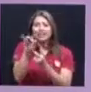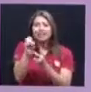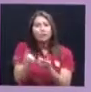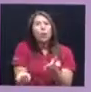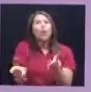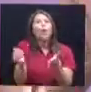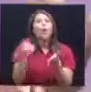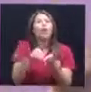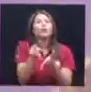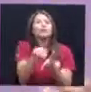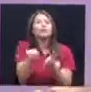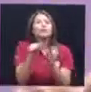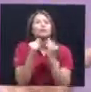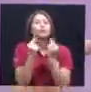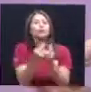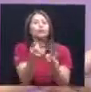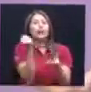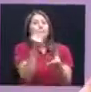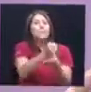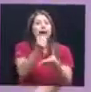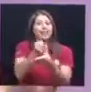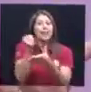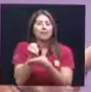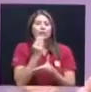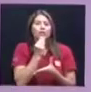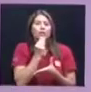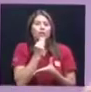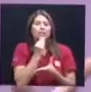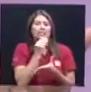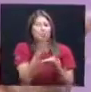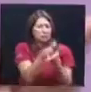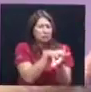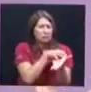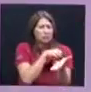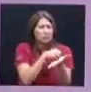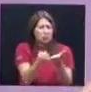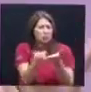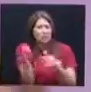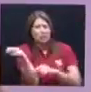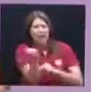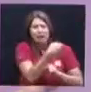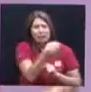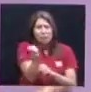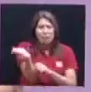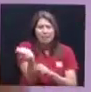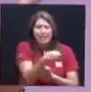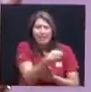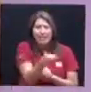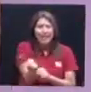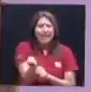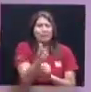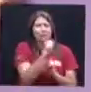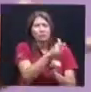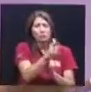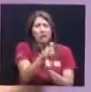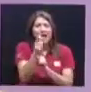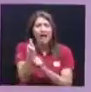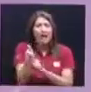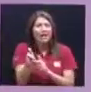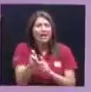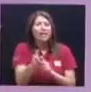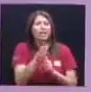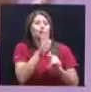nuevo los masacran les disparan los garrote les queman sus casas les queman sus comci